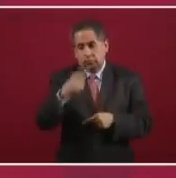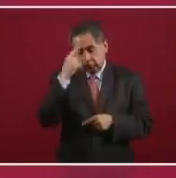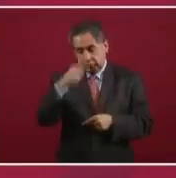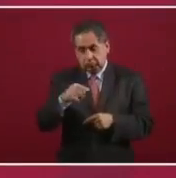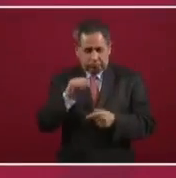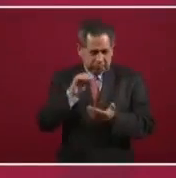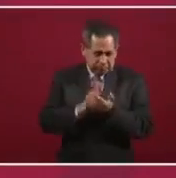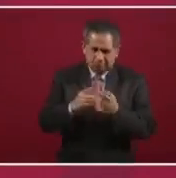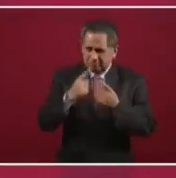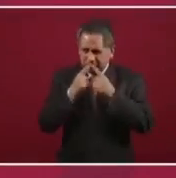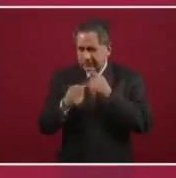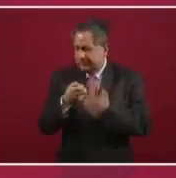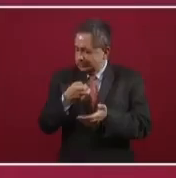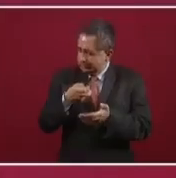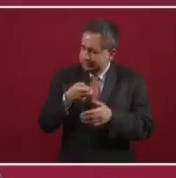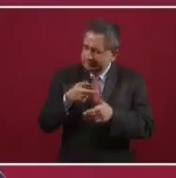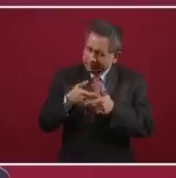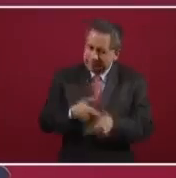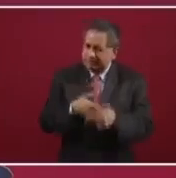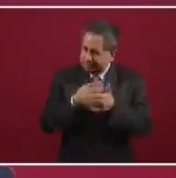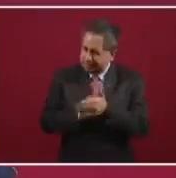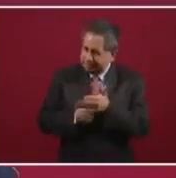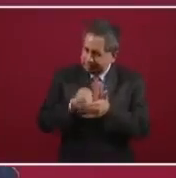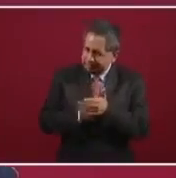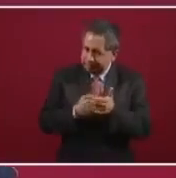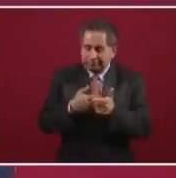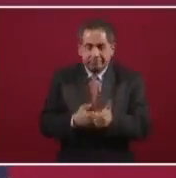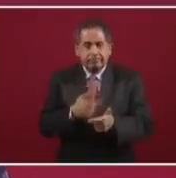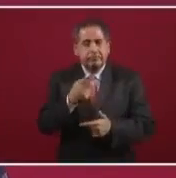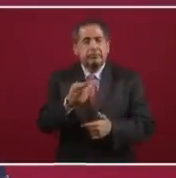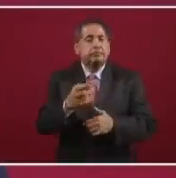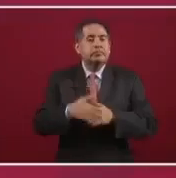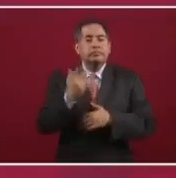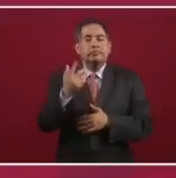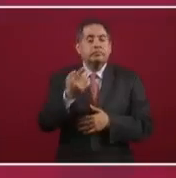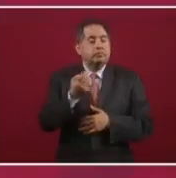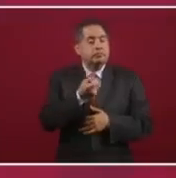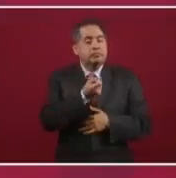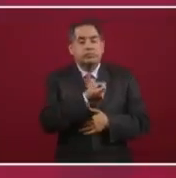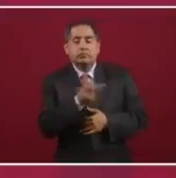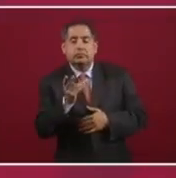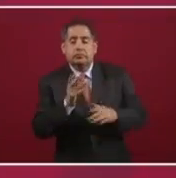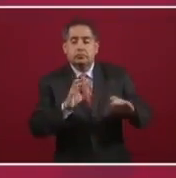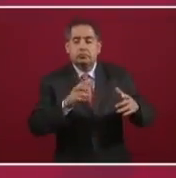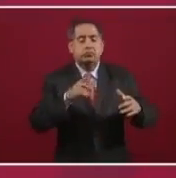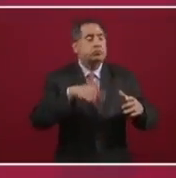para estar insistiendo, porque algunos también